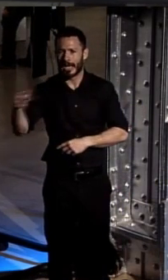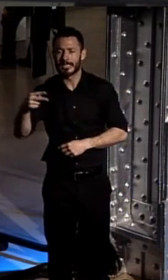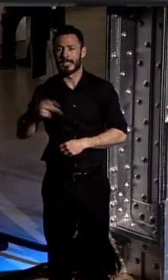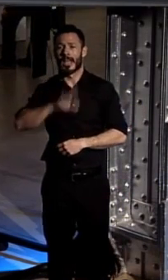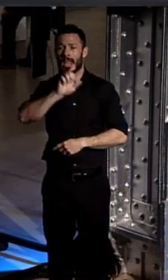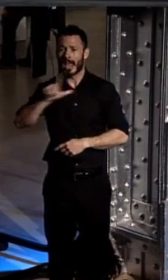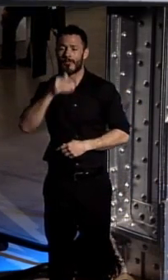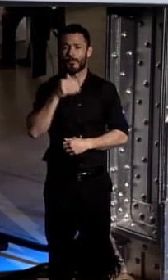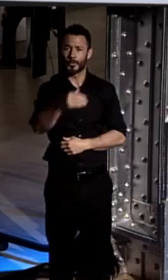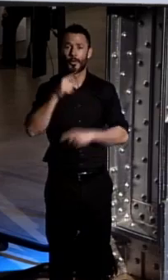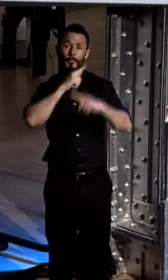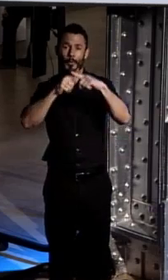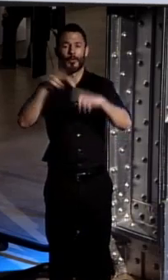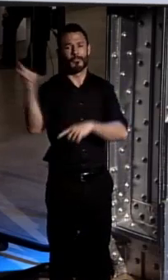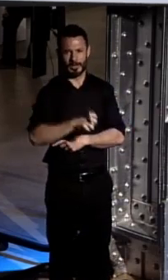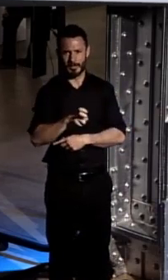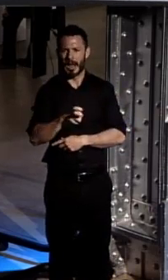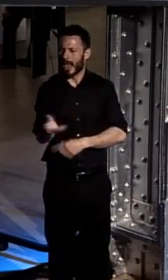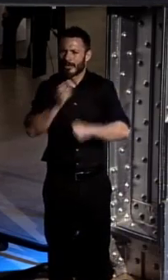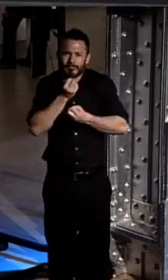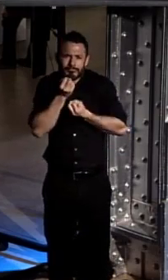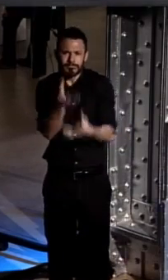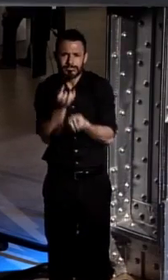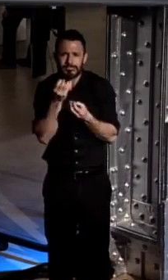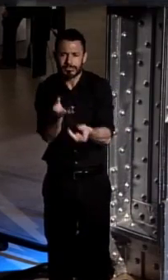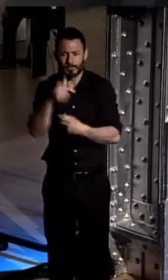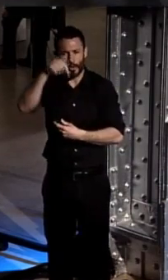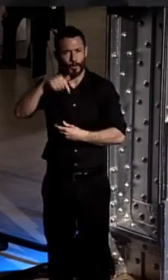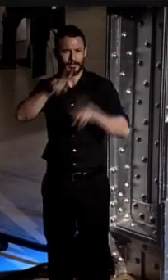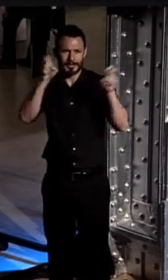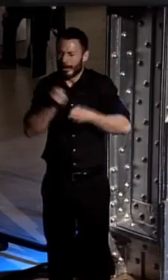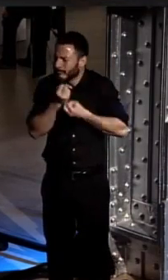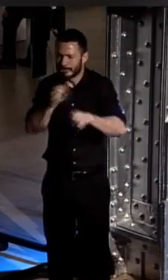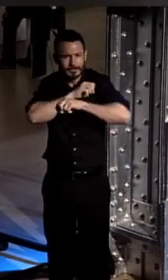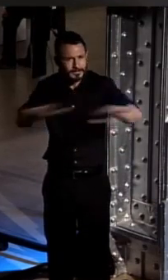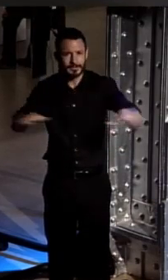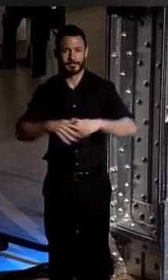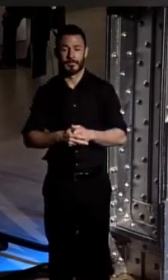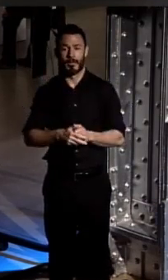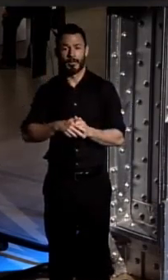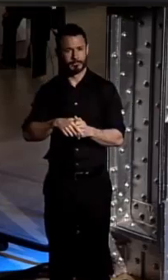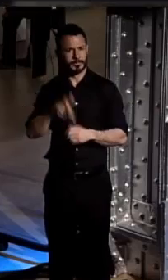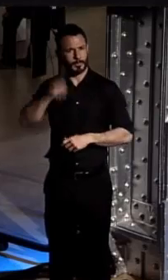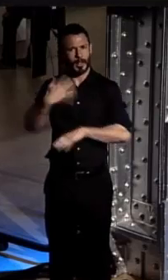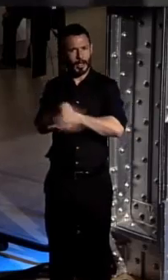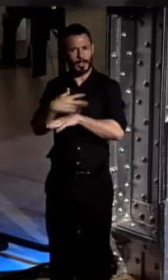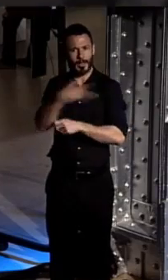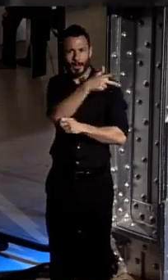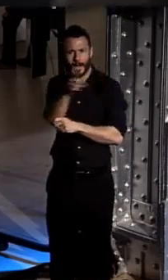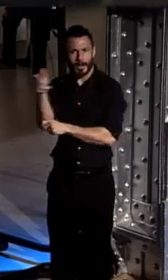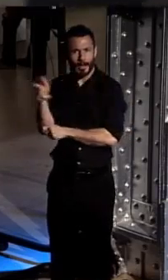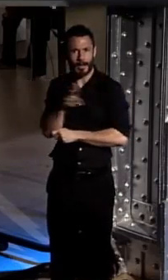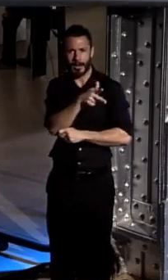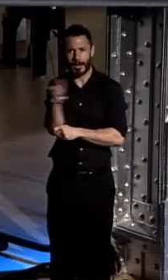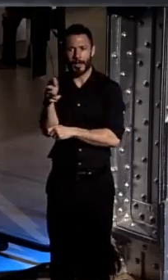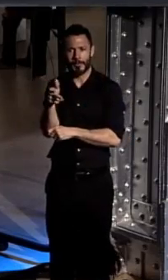futuro por venir y contéis todo lo que hoy se va a decir aquí en este auditorio. Hemos sacado las cámaras a la calle. Hemos querido